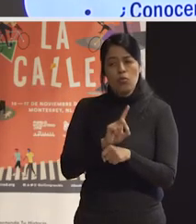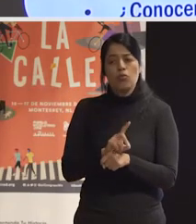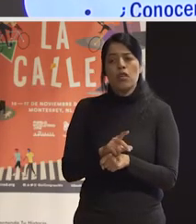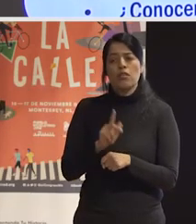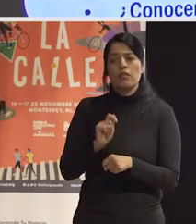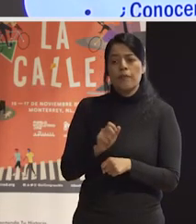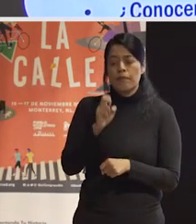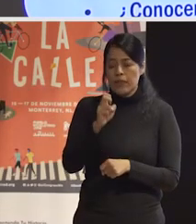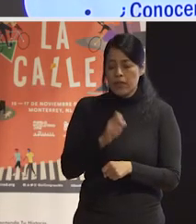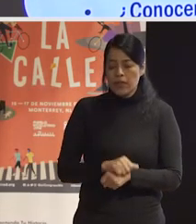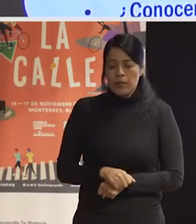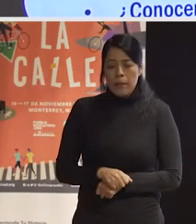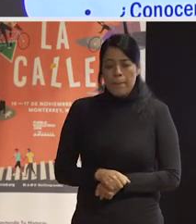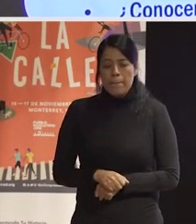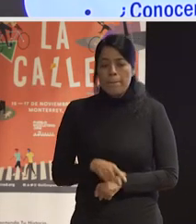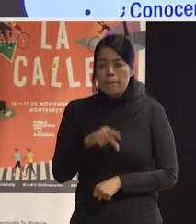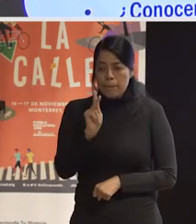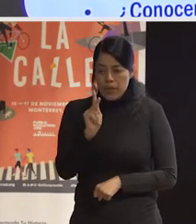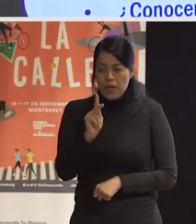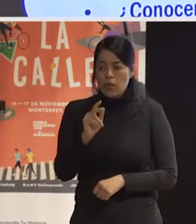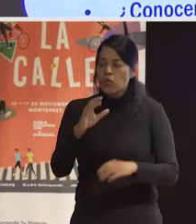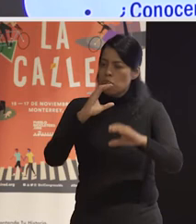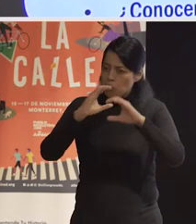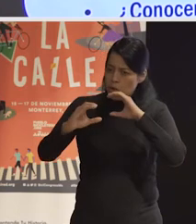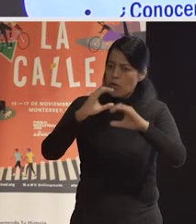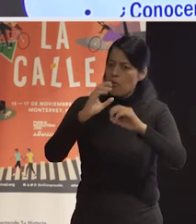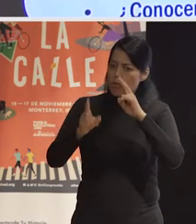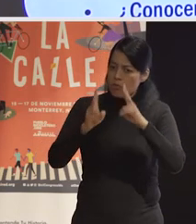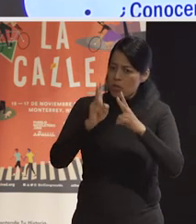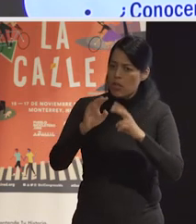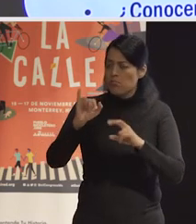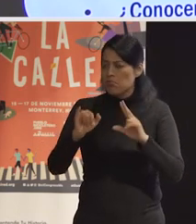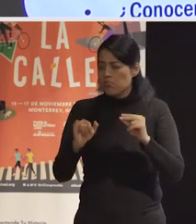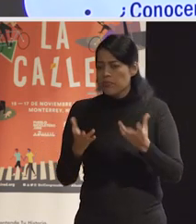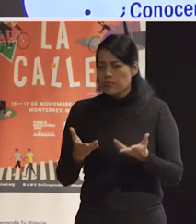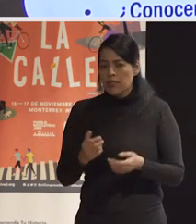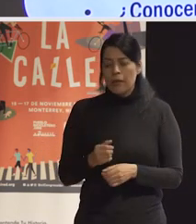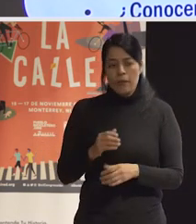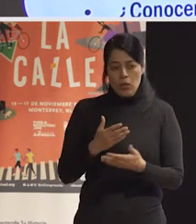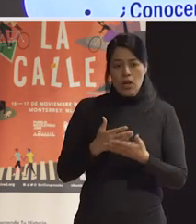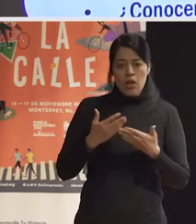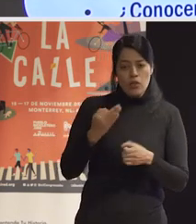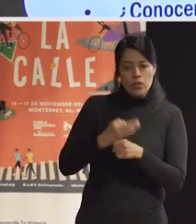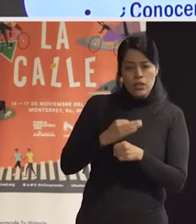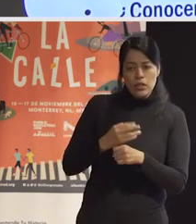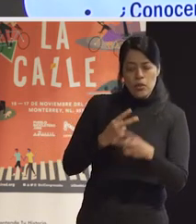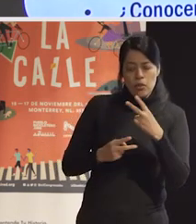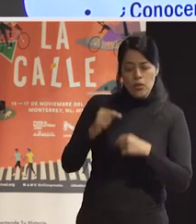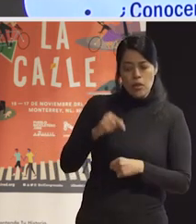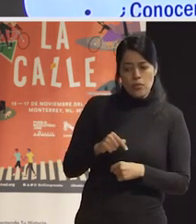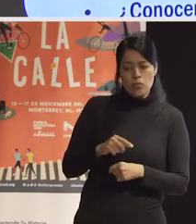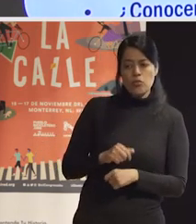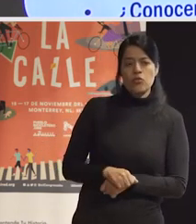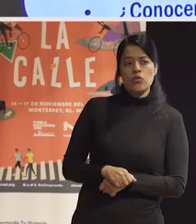eso sí pero pero realmente tienen una conversación bueno resuelto ahorita venimos con sus comentarios